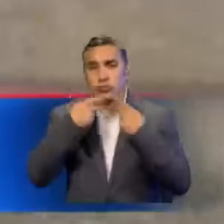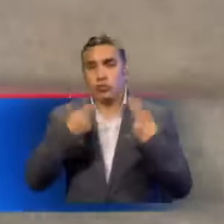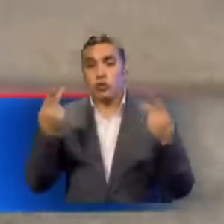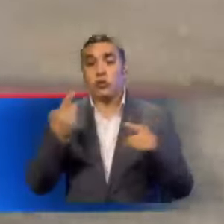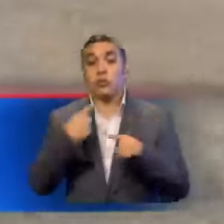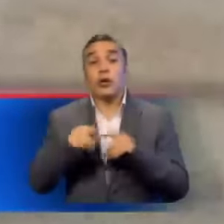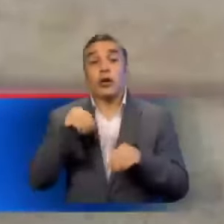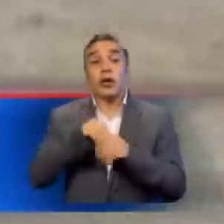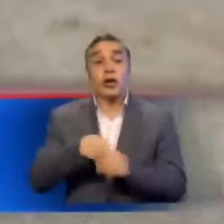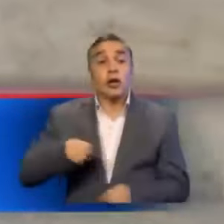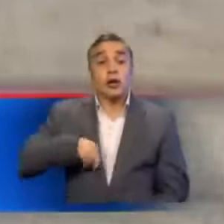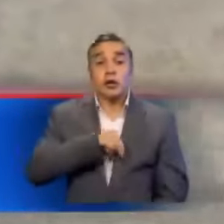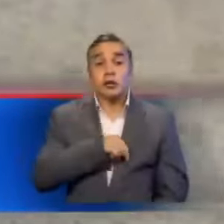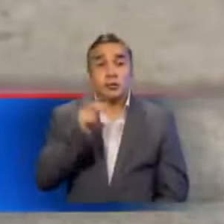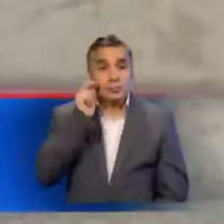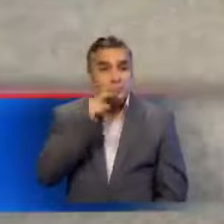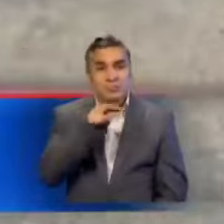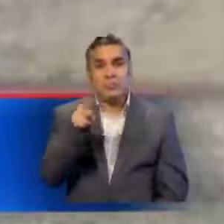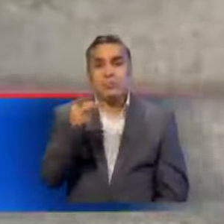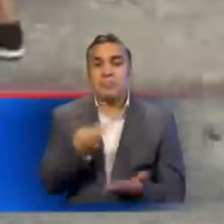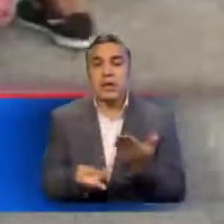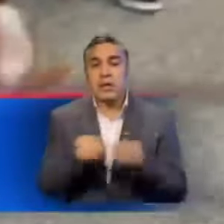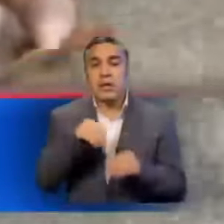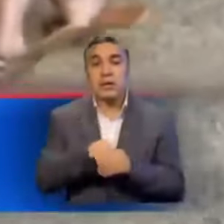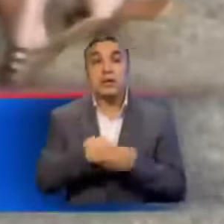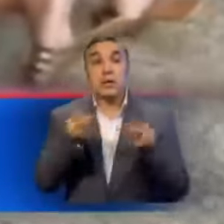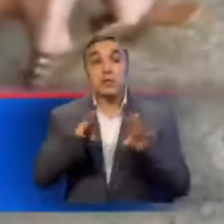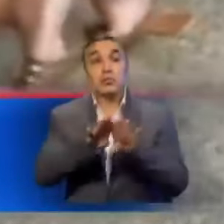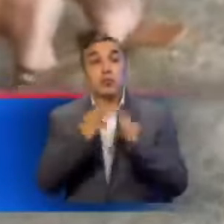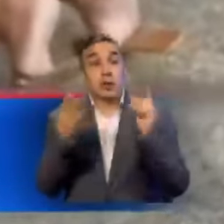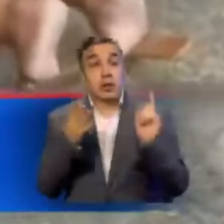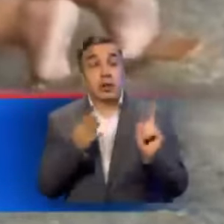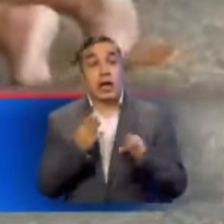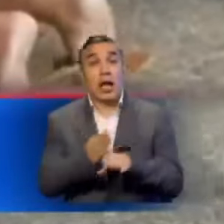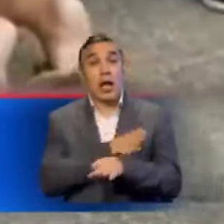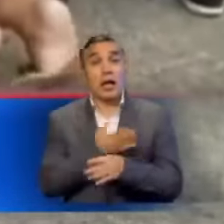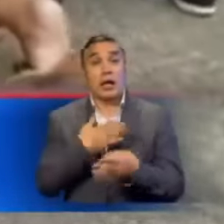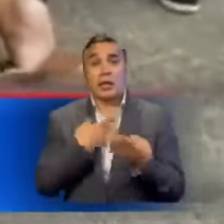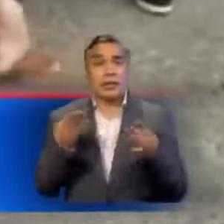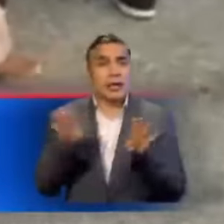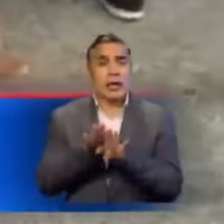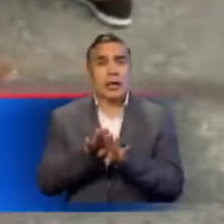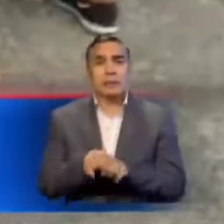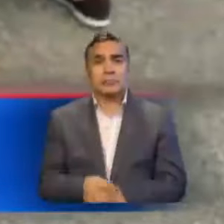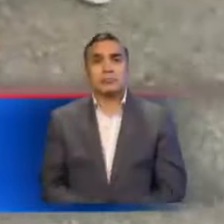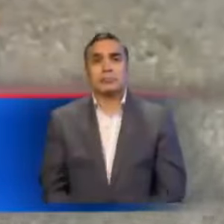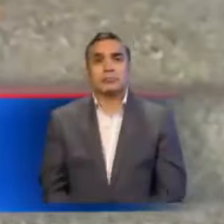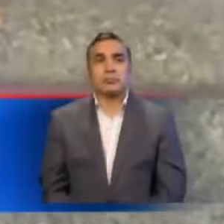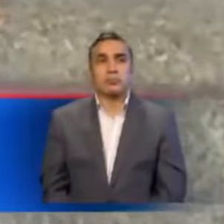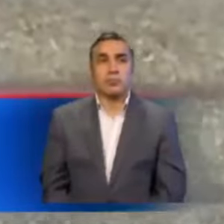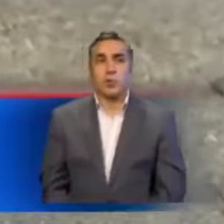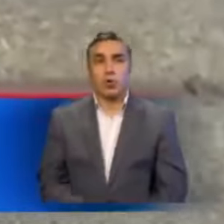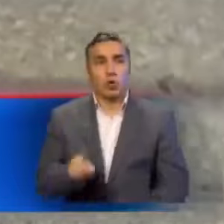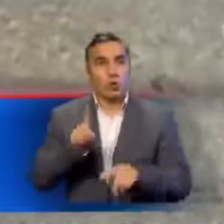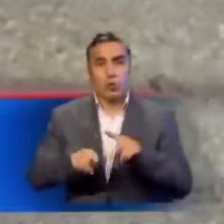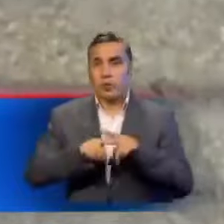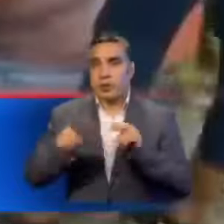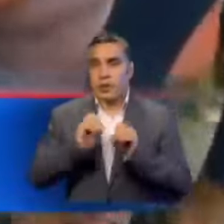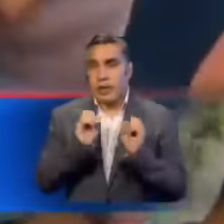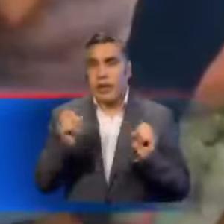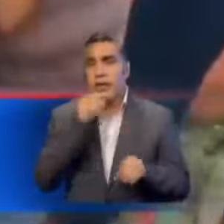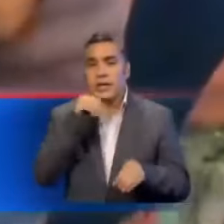mientras que estamos observando qué es lo que sucede acá. Se ha abierto una puerta que hace un momento estaba totalmente cerrada, no se permitía la salida tampoco